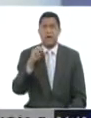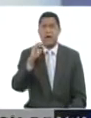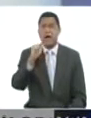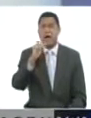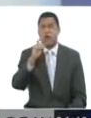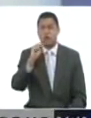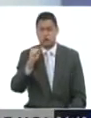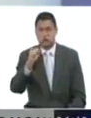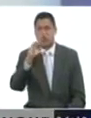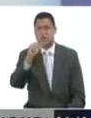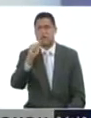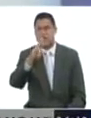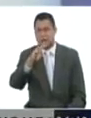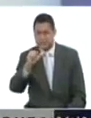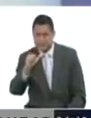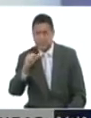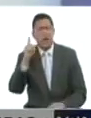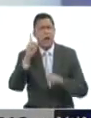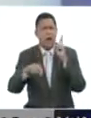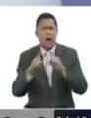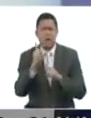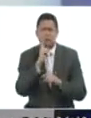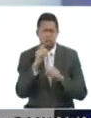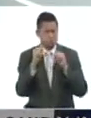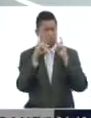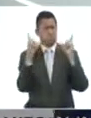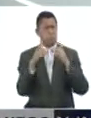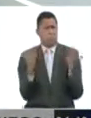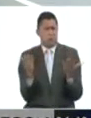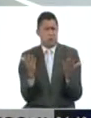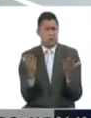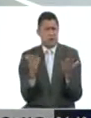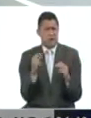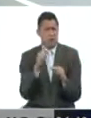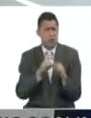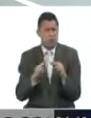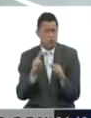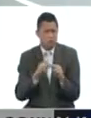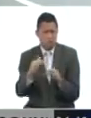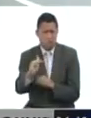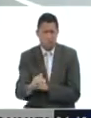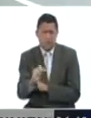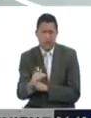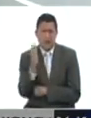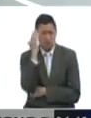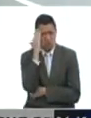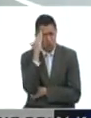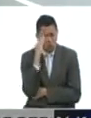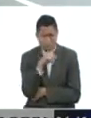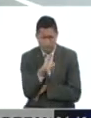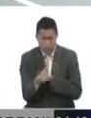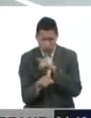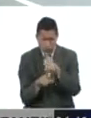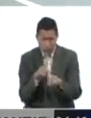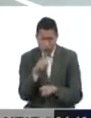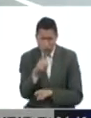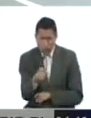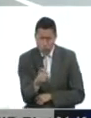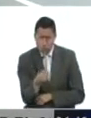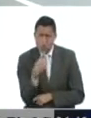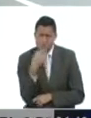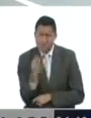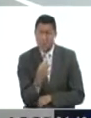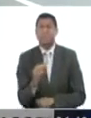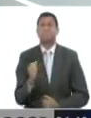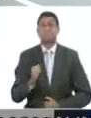el CARS, en fin, una serie de... Me llama la atención, es porque cuando son los niños tan pequeños, ¿cómo hacer este tipo de test para que de manera acertada?